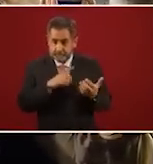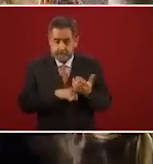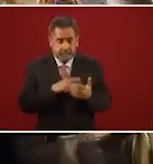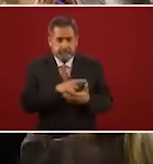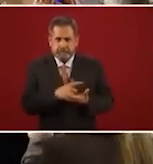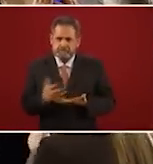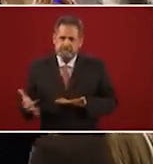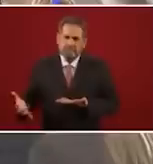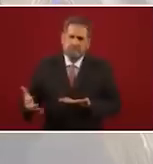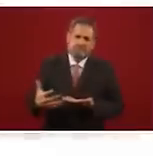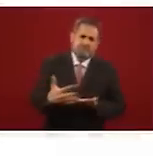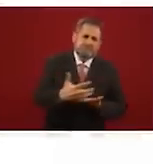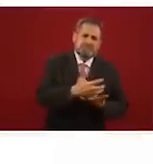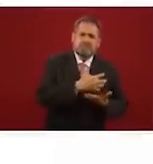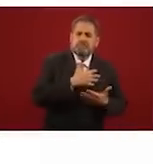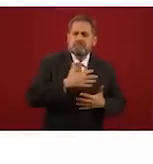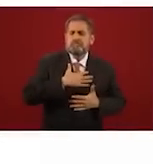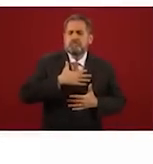concentraban